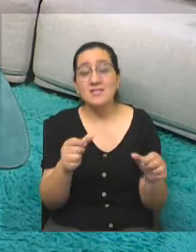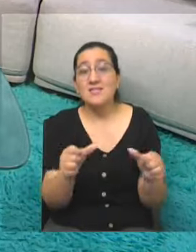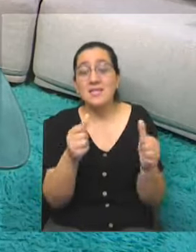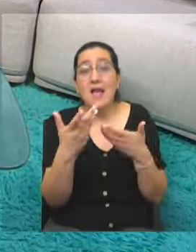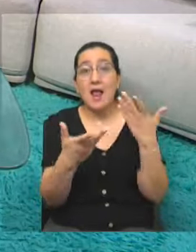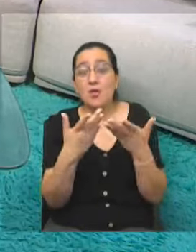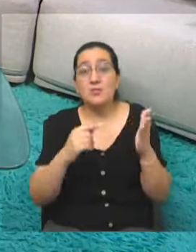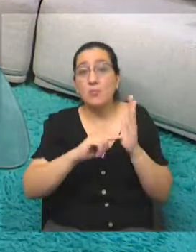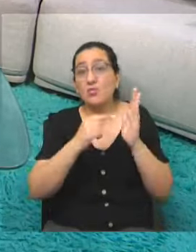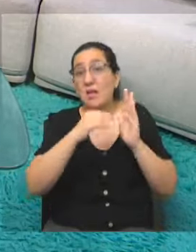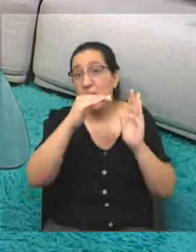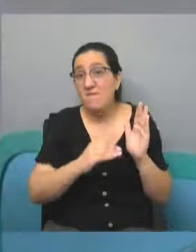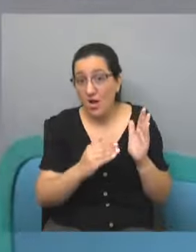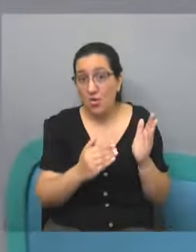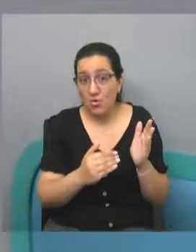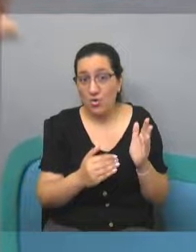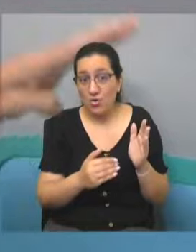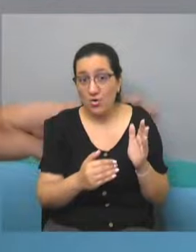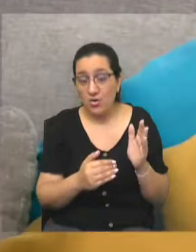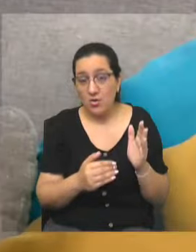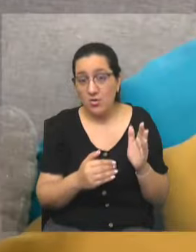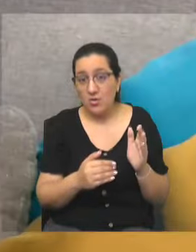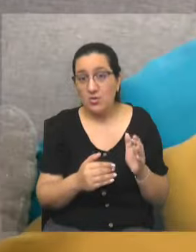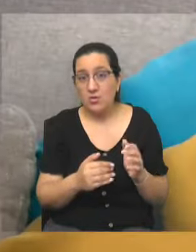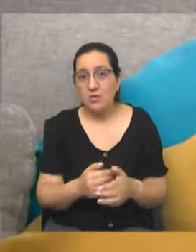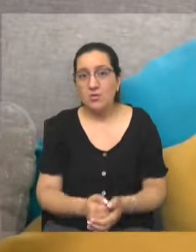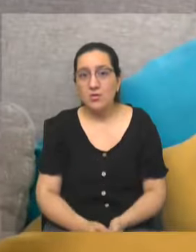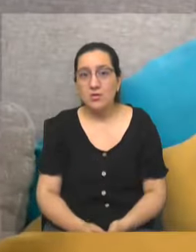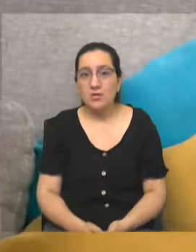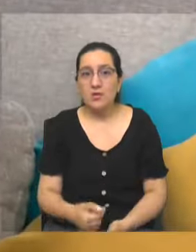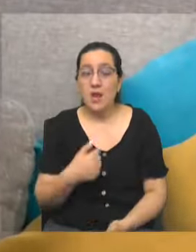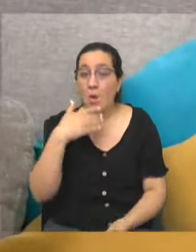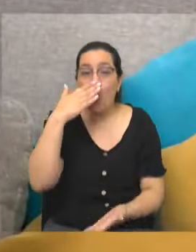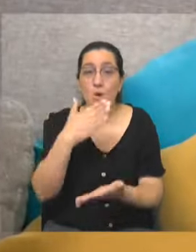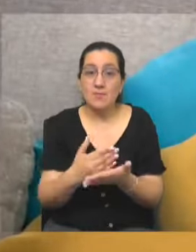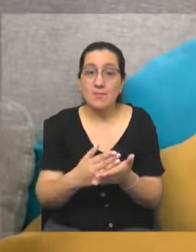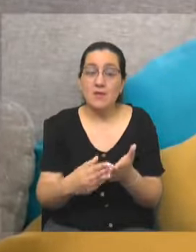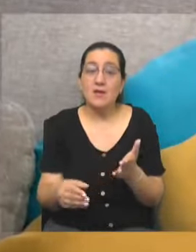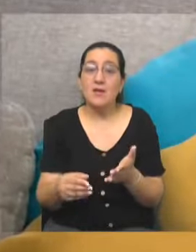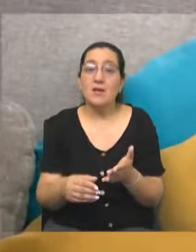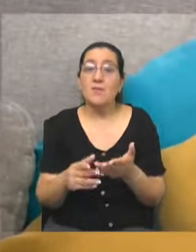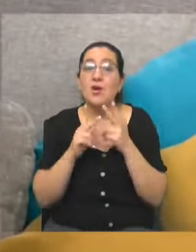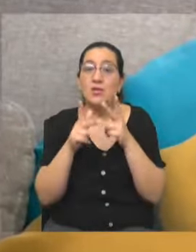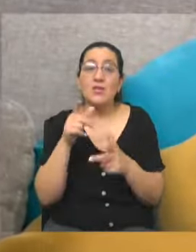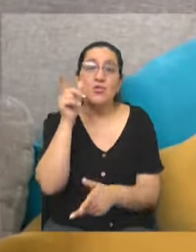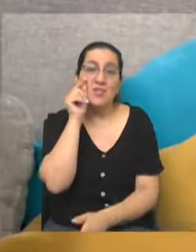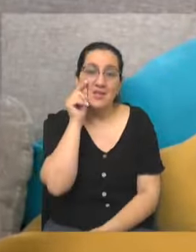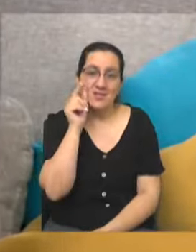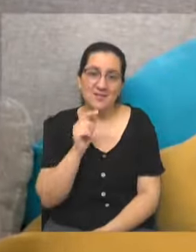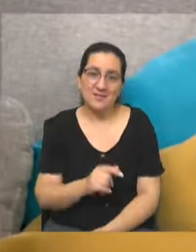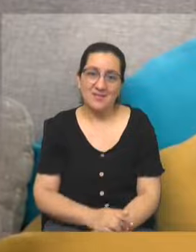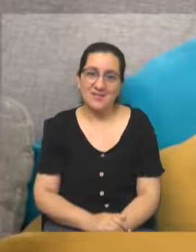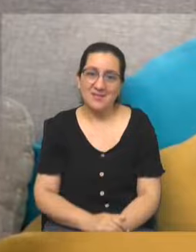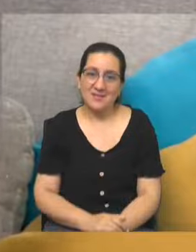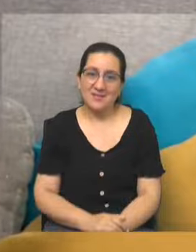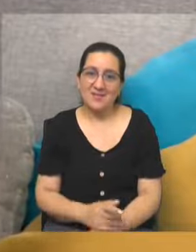¿Qué pasa? Y te digo la última. Yo haría lo del puntaje más bajo, sin lugar a dudas. La última. Por opción. Y me voy para sumar lo que dijo Tania hoy. Te va a cobrar aparte esto. Sí, perdón.